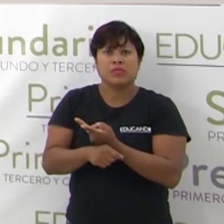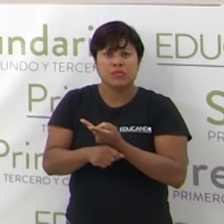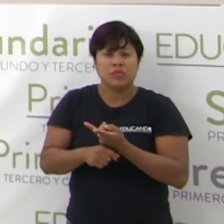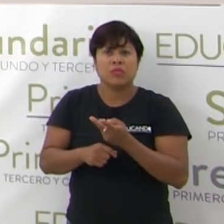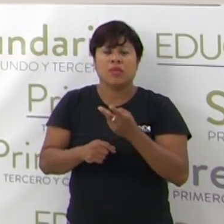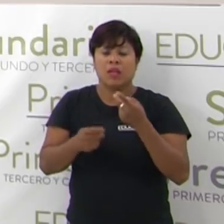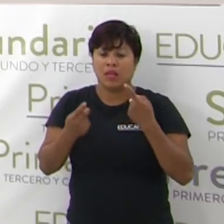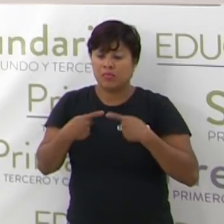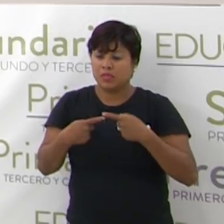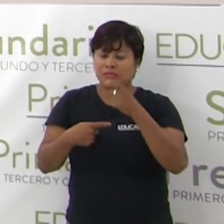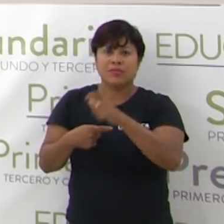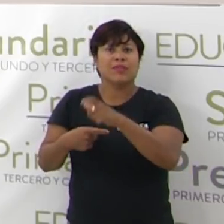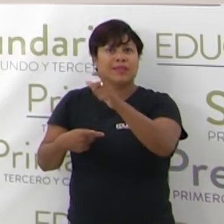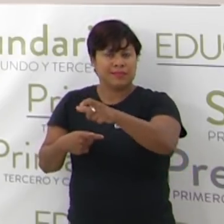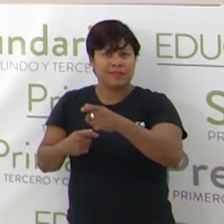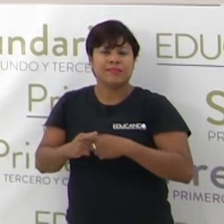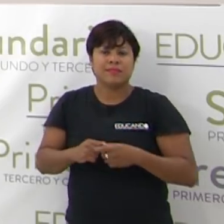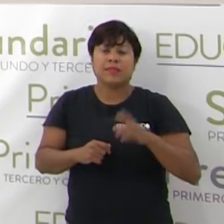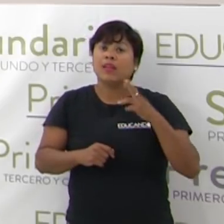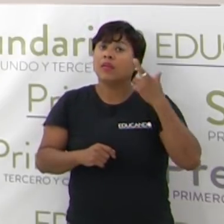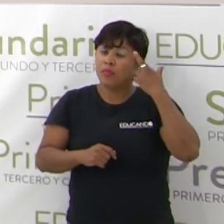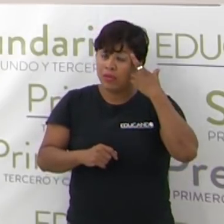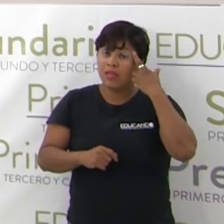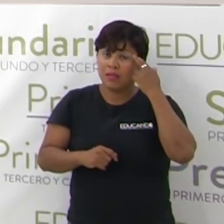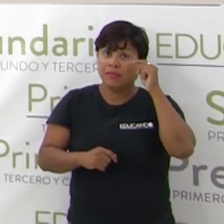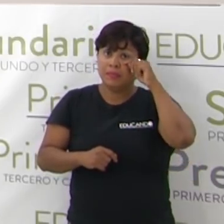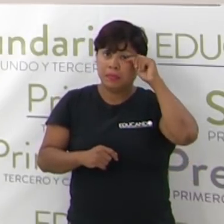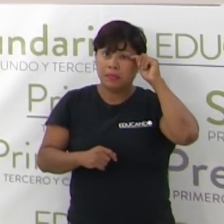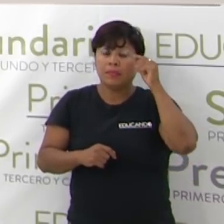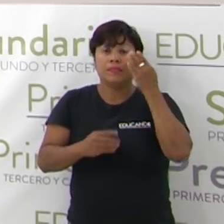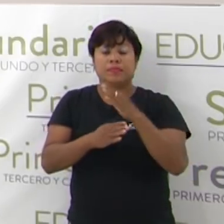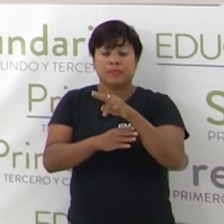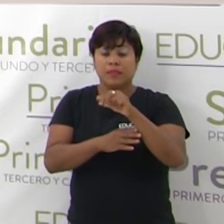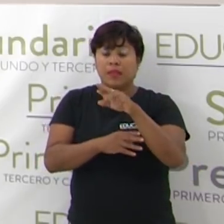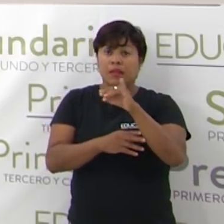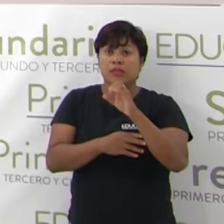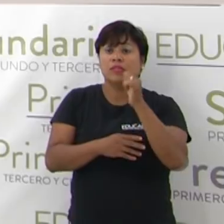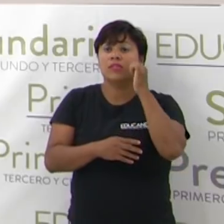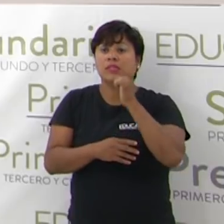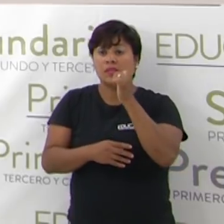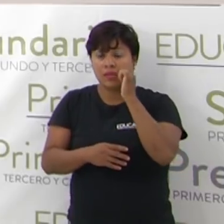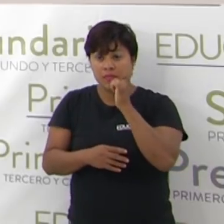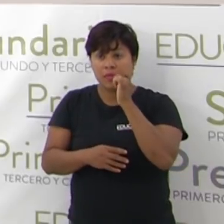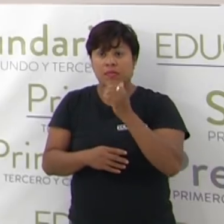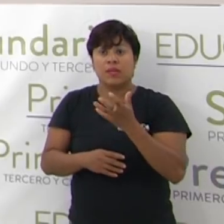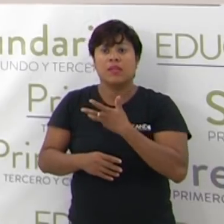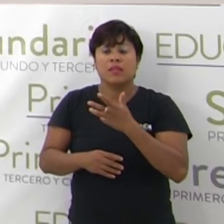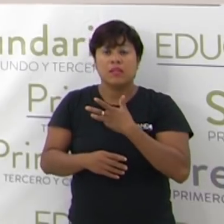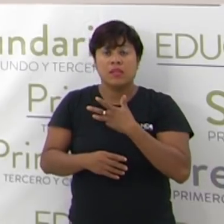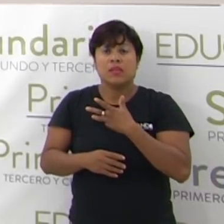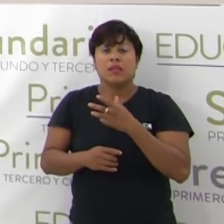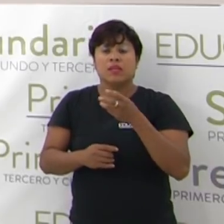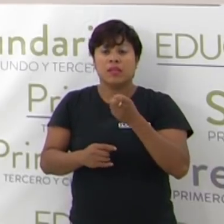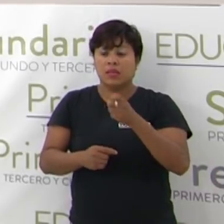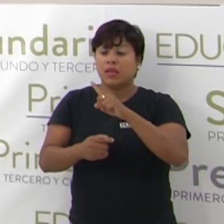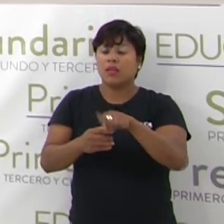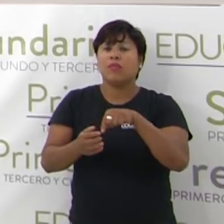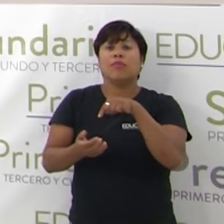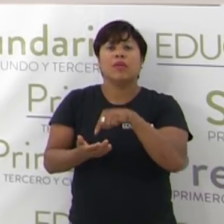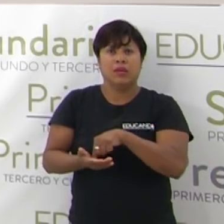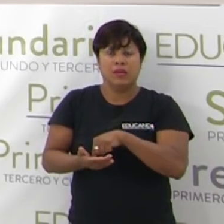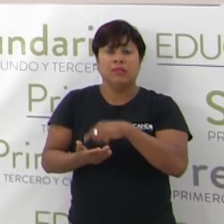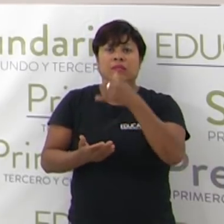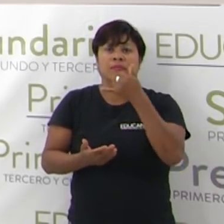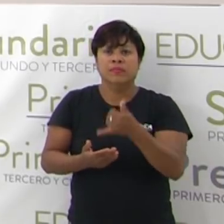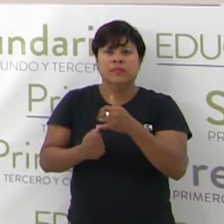los personajes. Entonces recuerden, las partes de una narración siempre van a ser el marco, que es la ubicación,